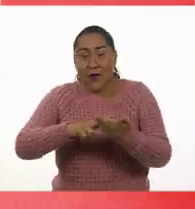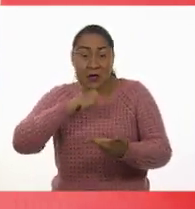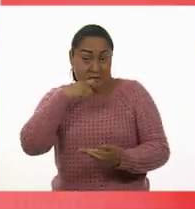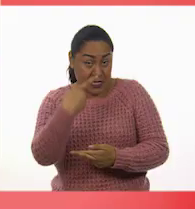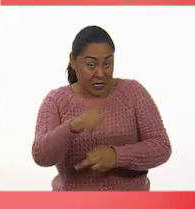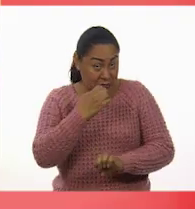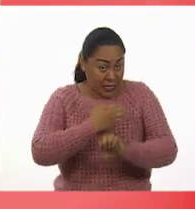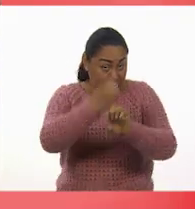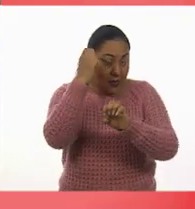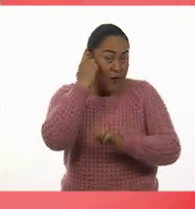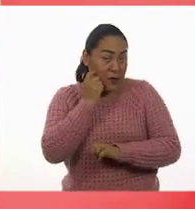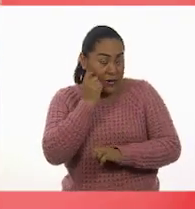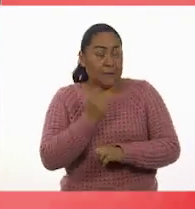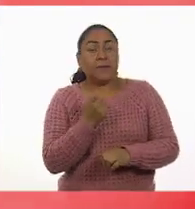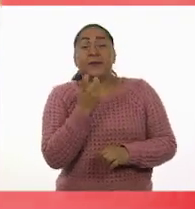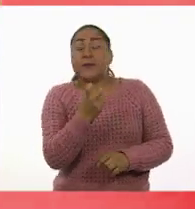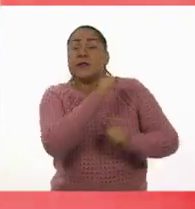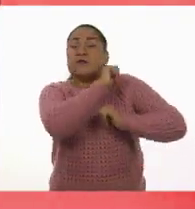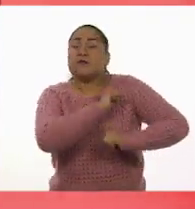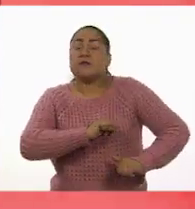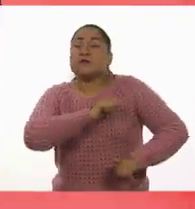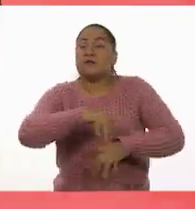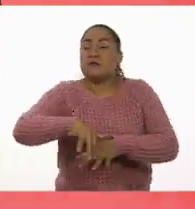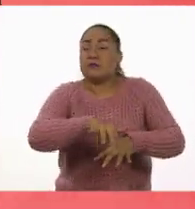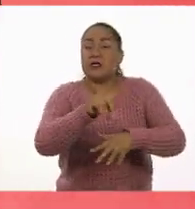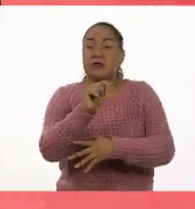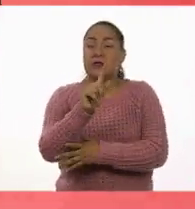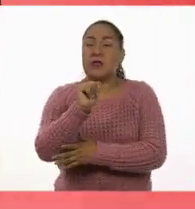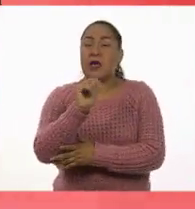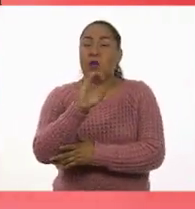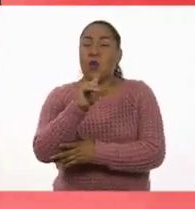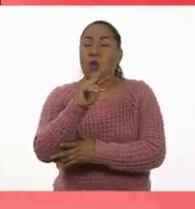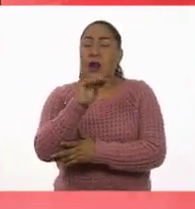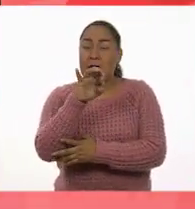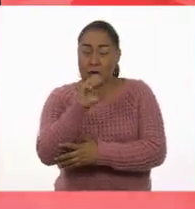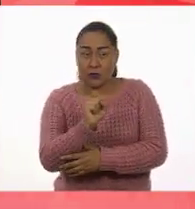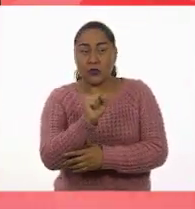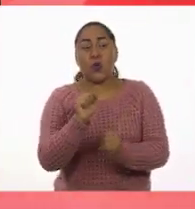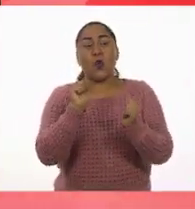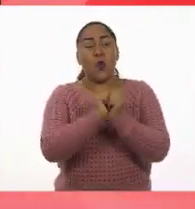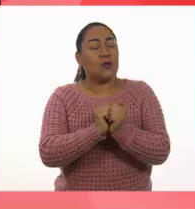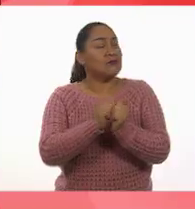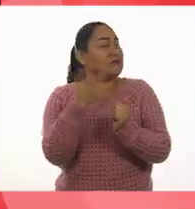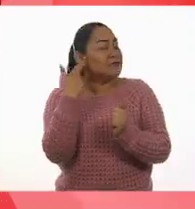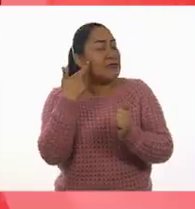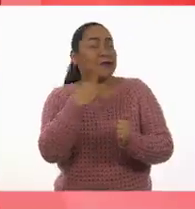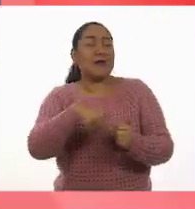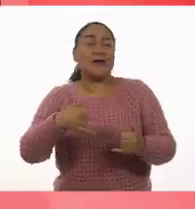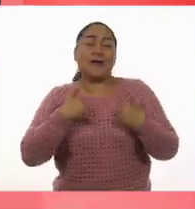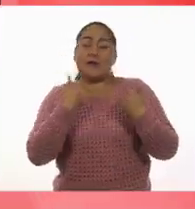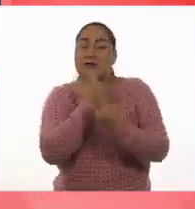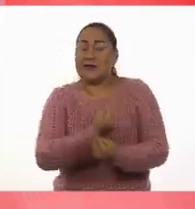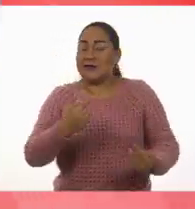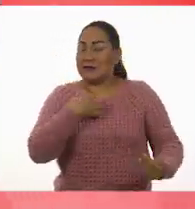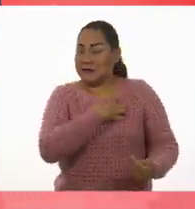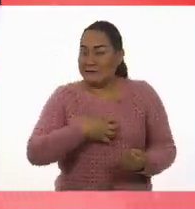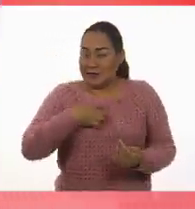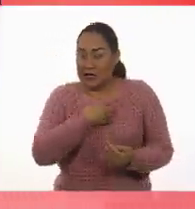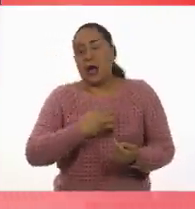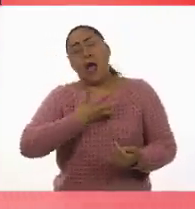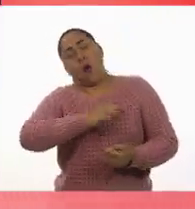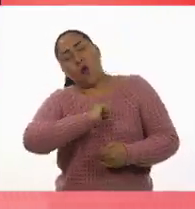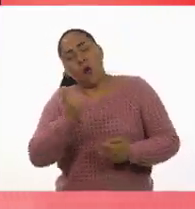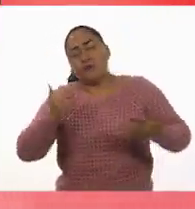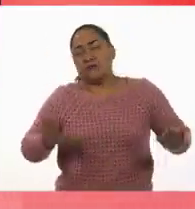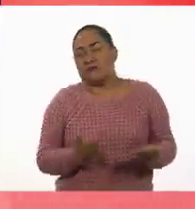Este es protagonizado por la danza de los tlacololeros, que al golpe del chirrión emociona a chicos y grandes. Acuden otras